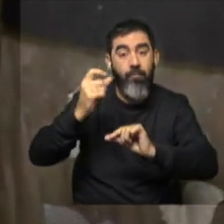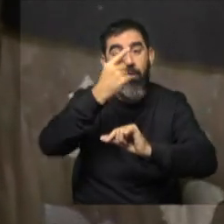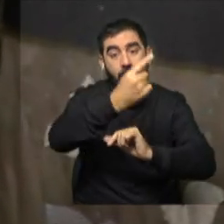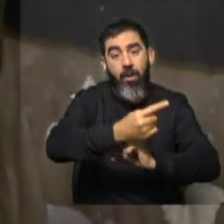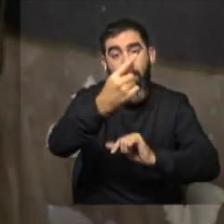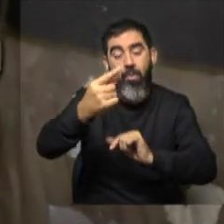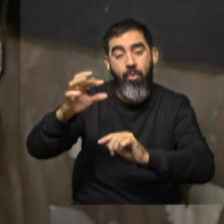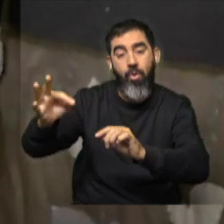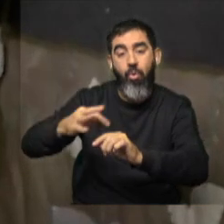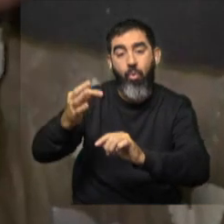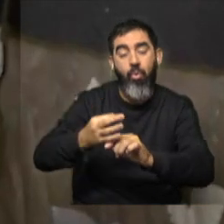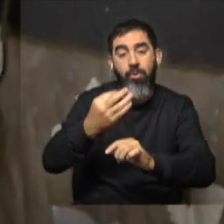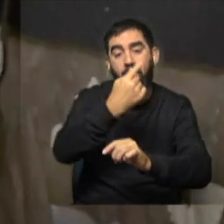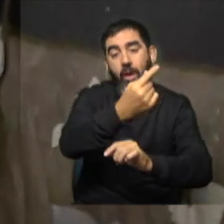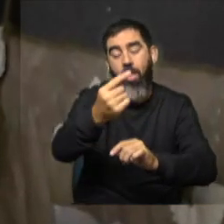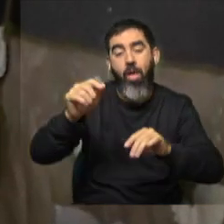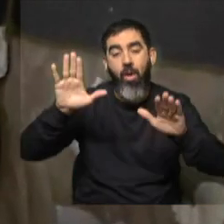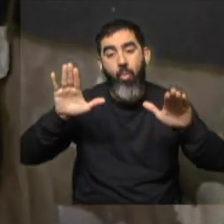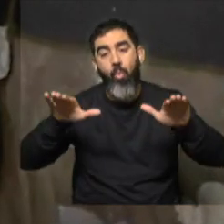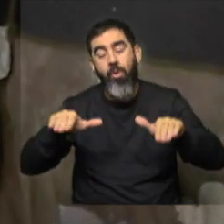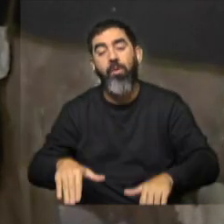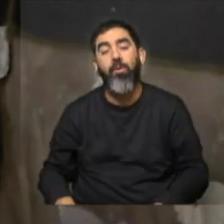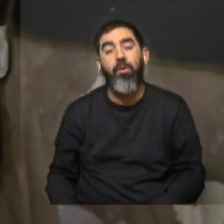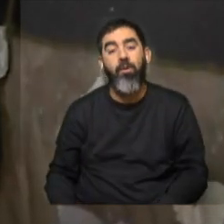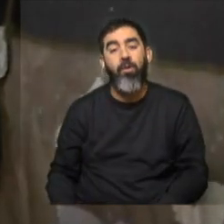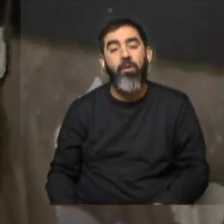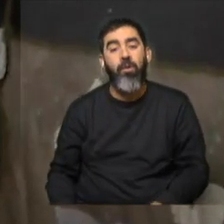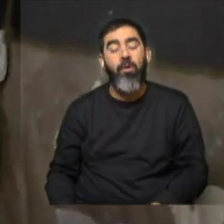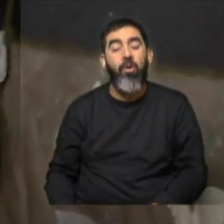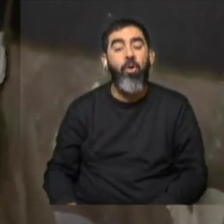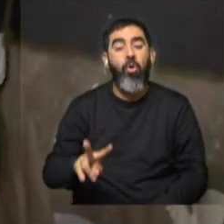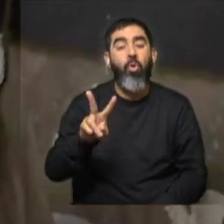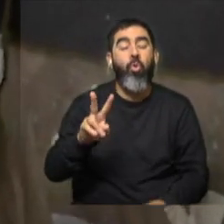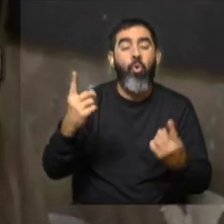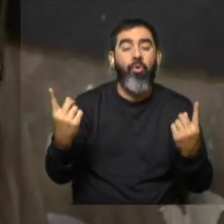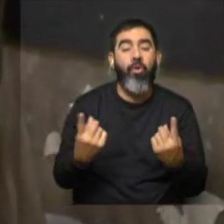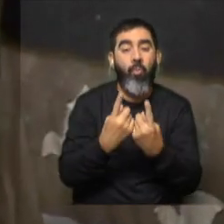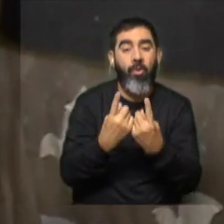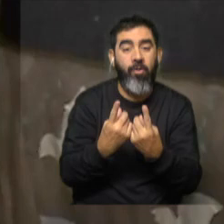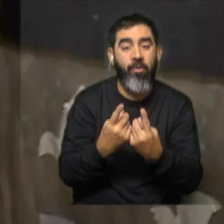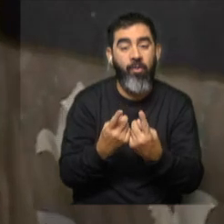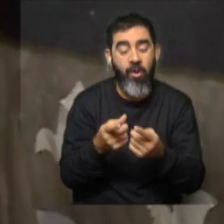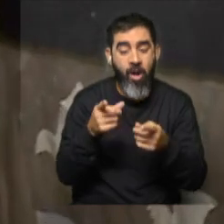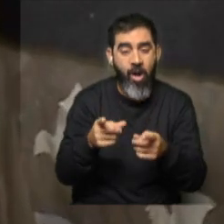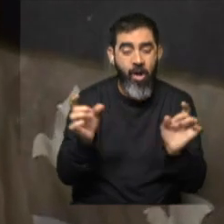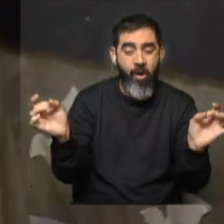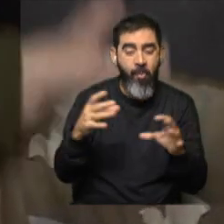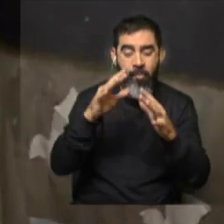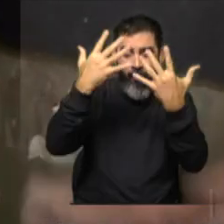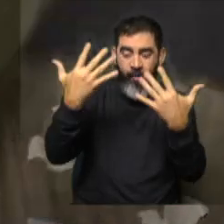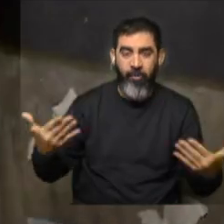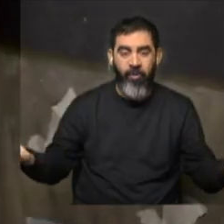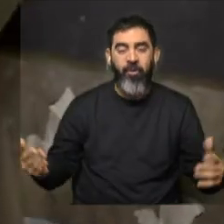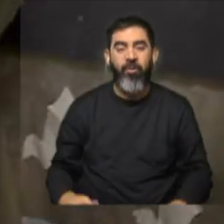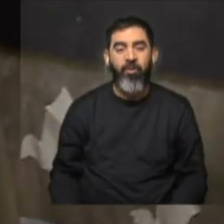una fuera cosiendo estas aves y bueno, hicimos dos instancias y en ese tiempo llegamos